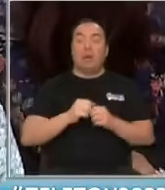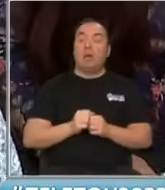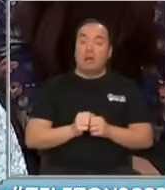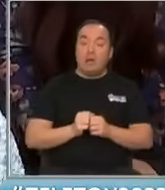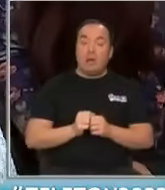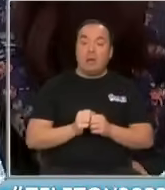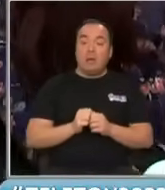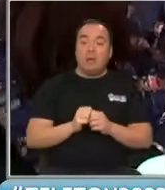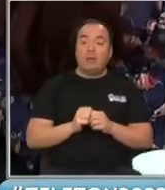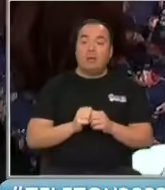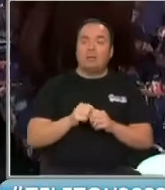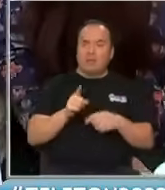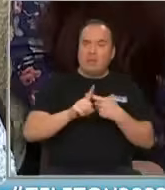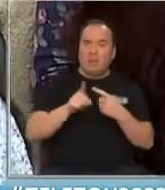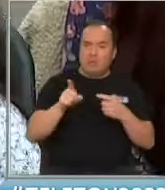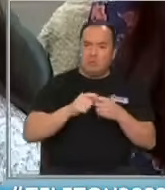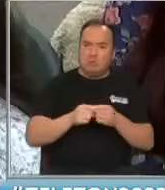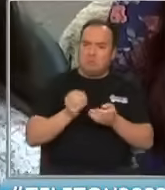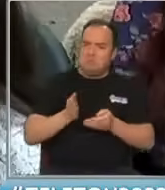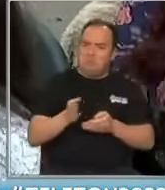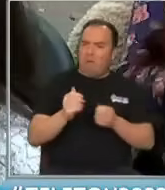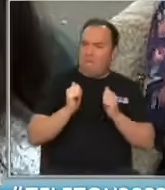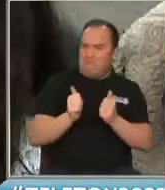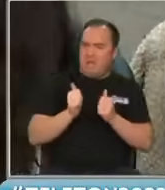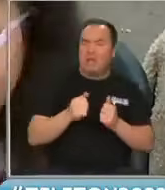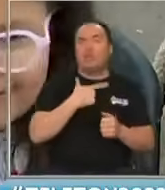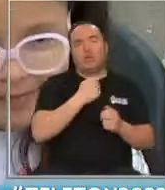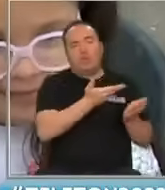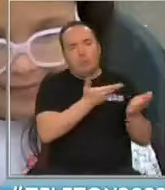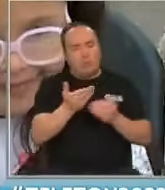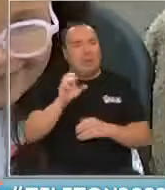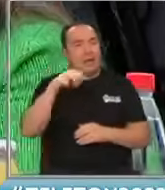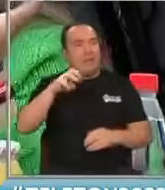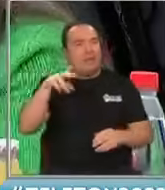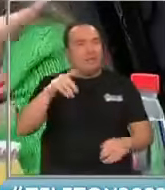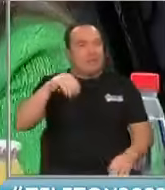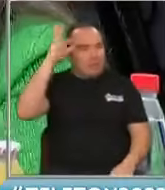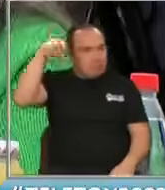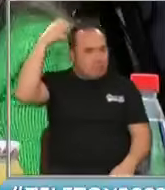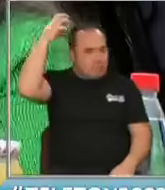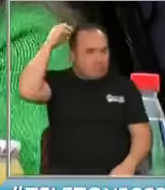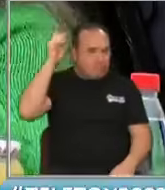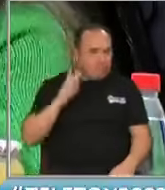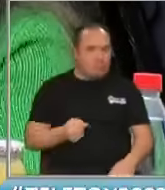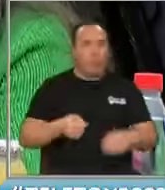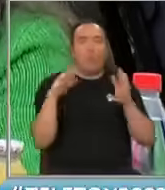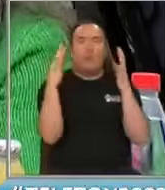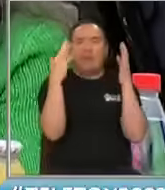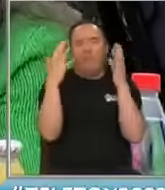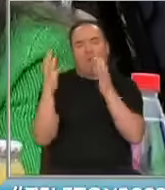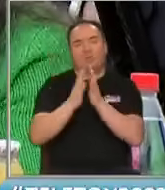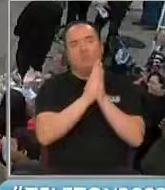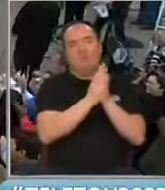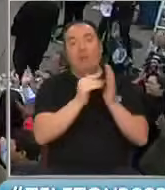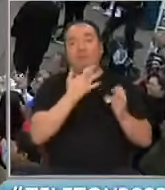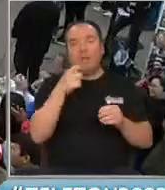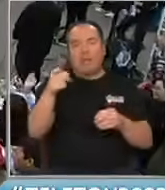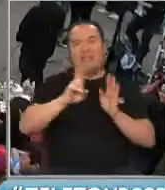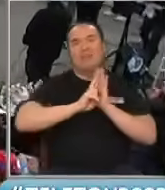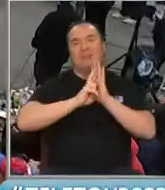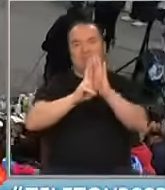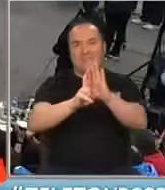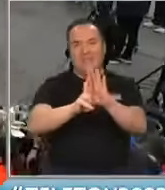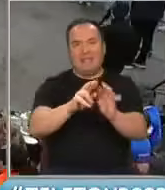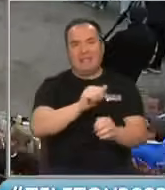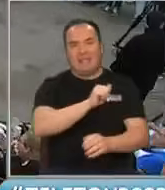además, oye, te has portado muy bien. Yo quiero que le den un gran aplauso a Amanda, porque Amanda ha sido la embajadora que ha